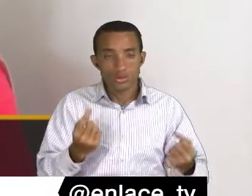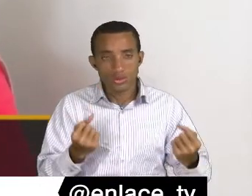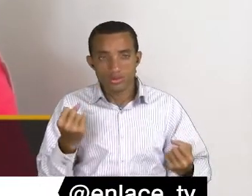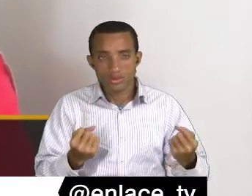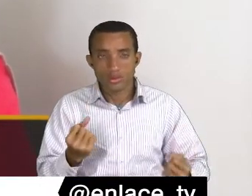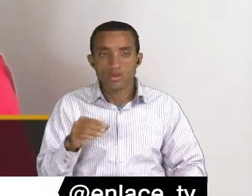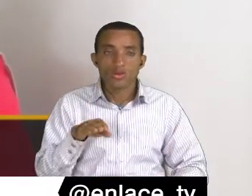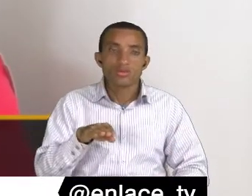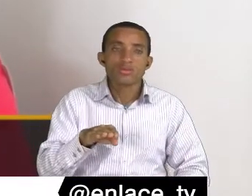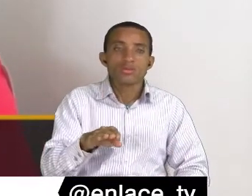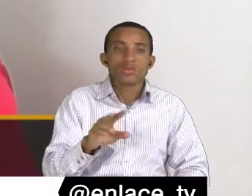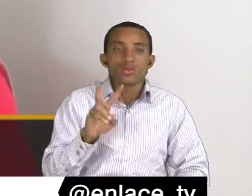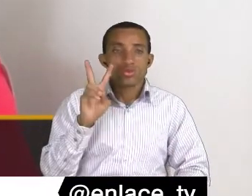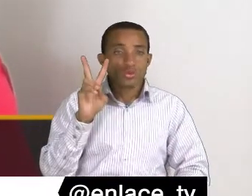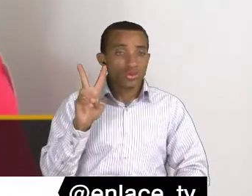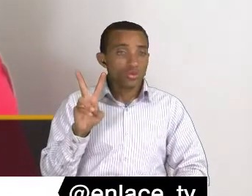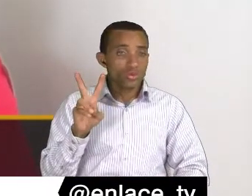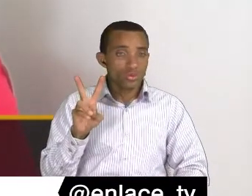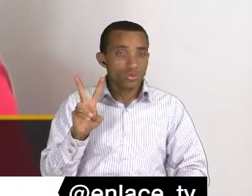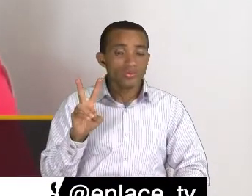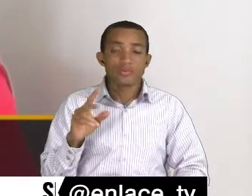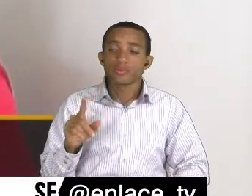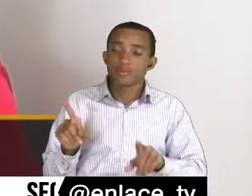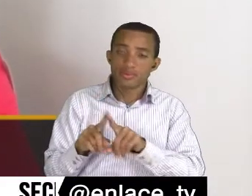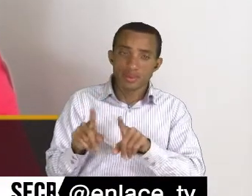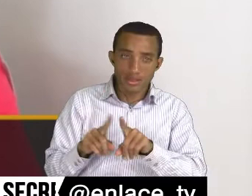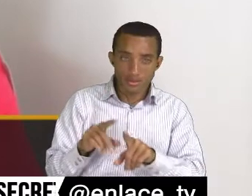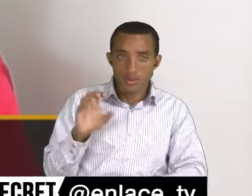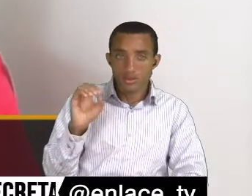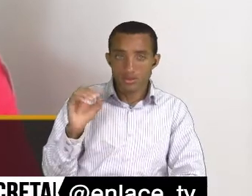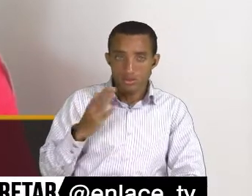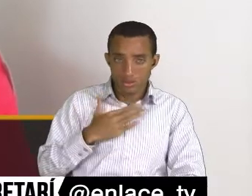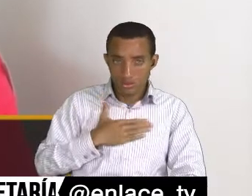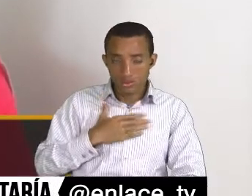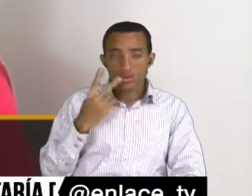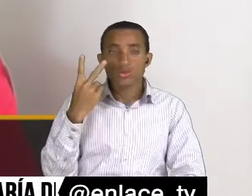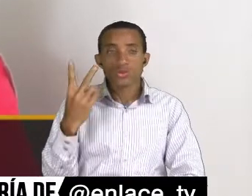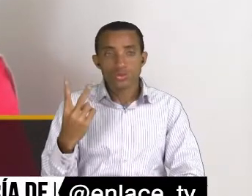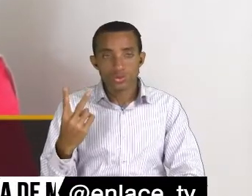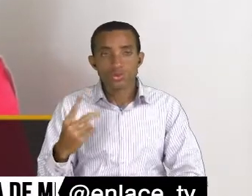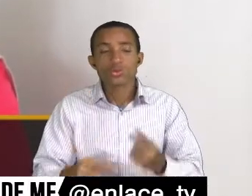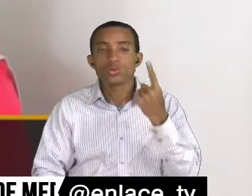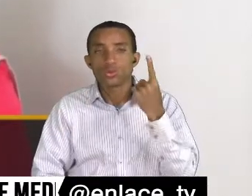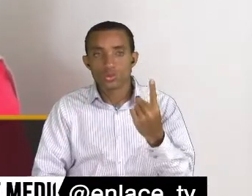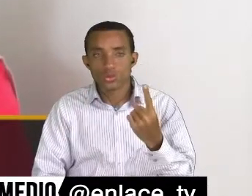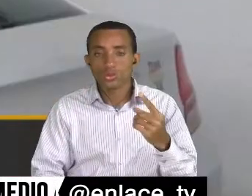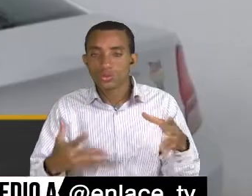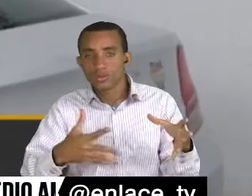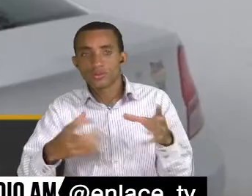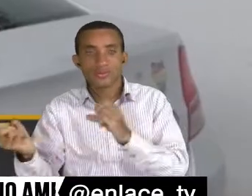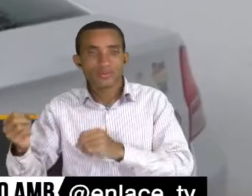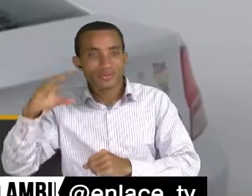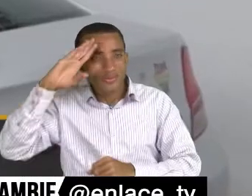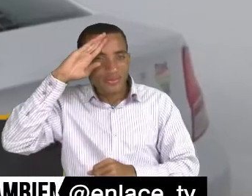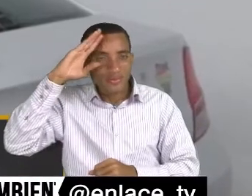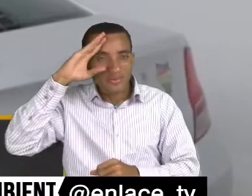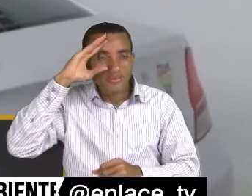diciembre, nosotros, mi hermano y yo, sí, compramos dos carros. Los carros, uno de los carros nos lo quitó la policía en el mes